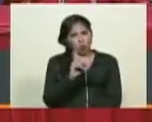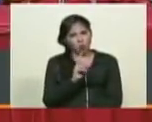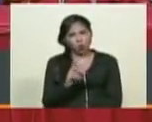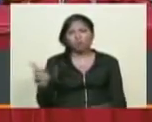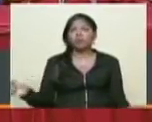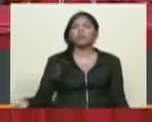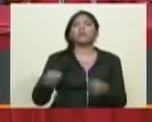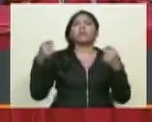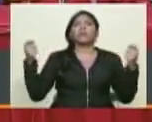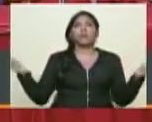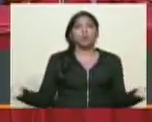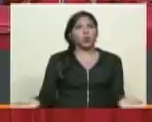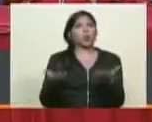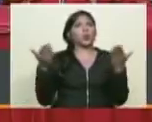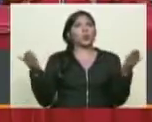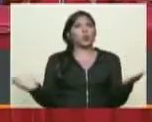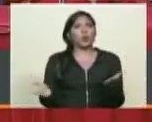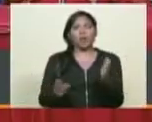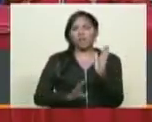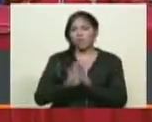más fuerza,